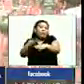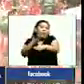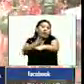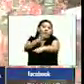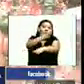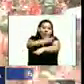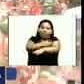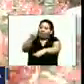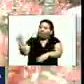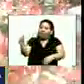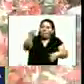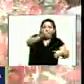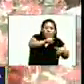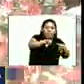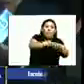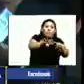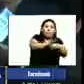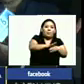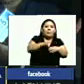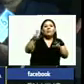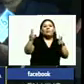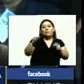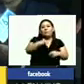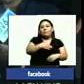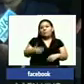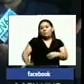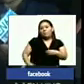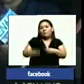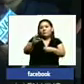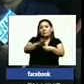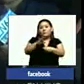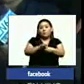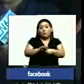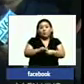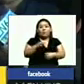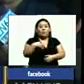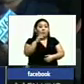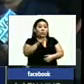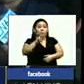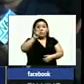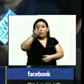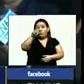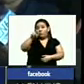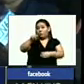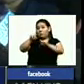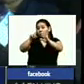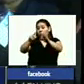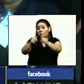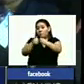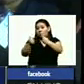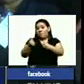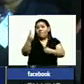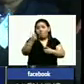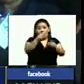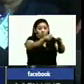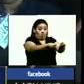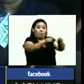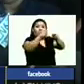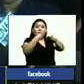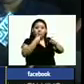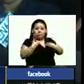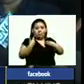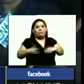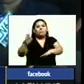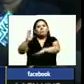pasadas elecciones presidenciales. 2.6 millones que no han entrado, digamos, a la caja del Estado. Y pues le hemos informado a la